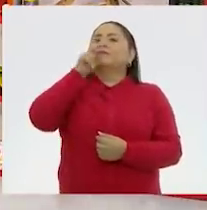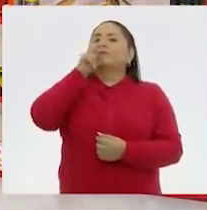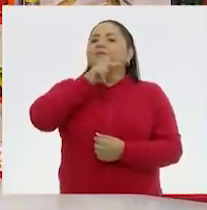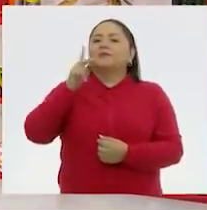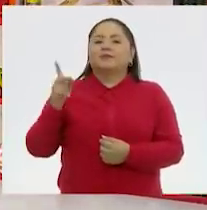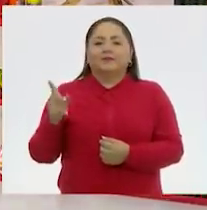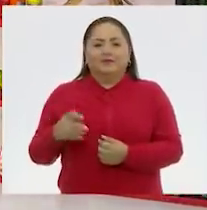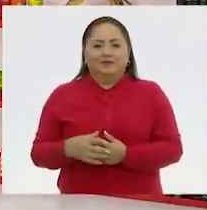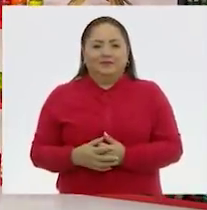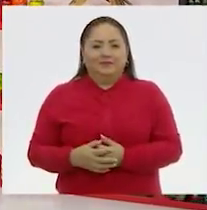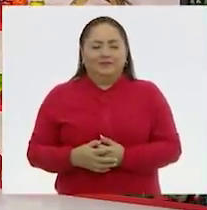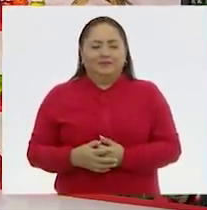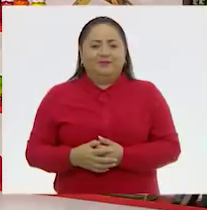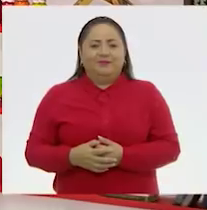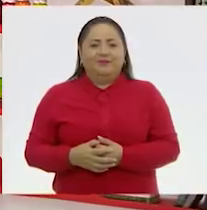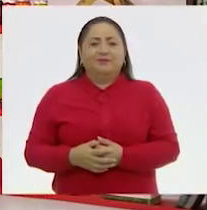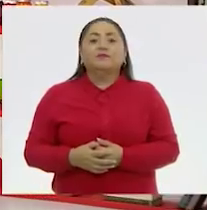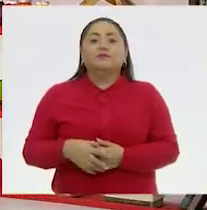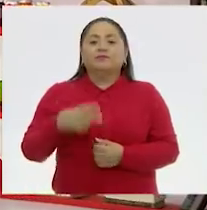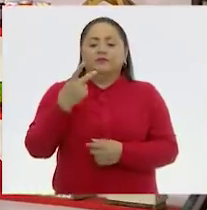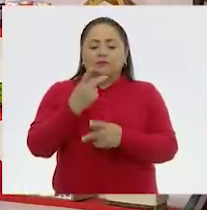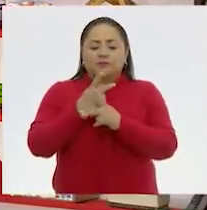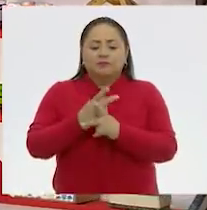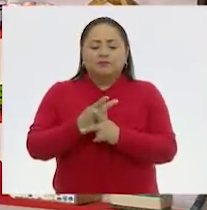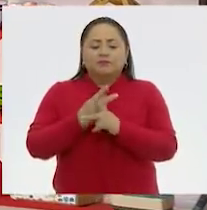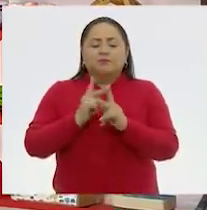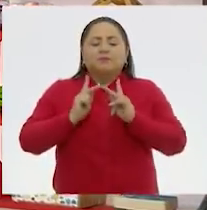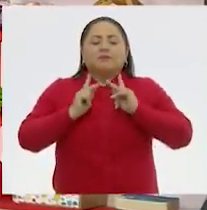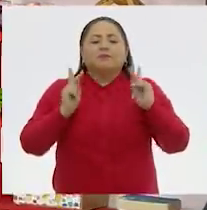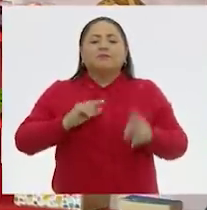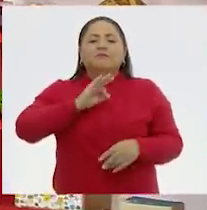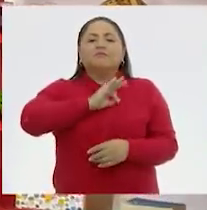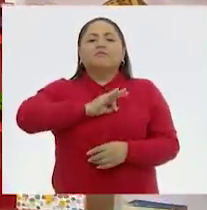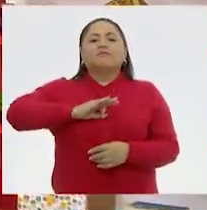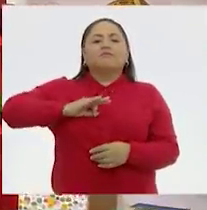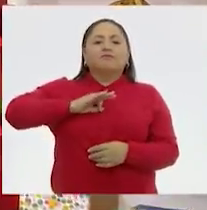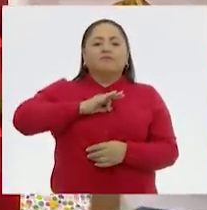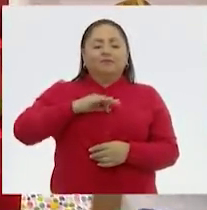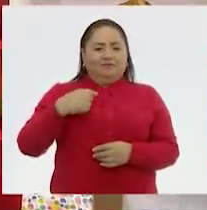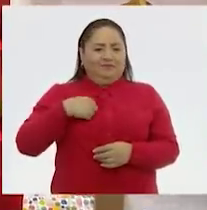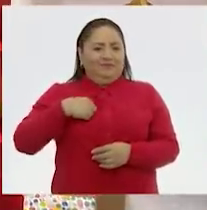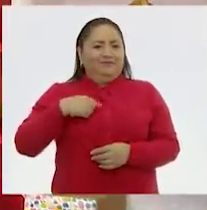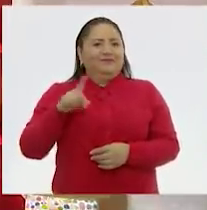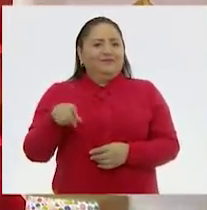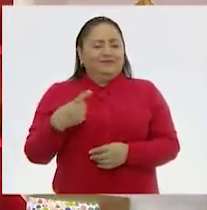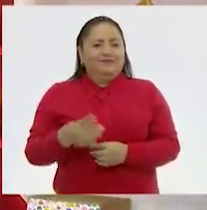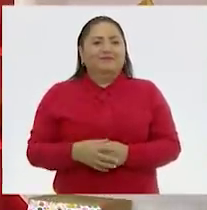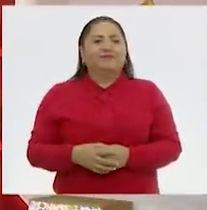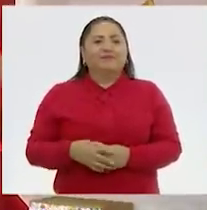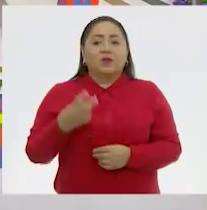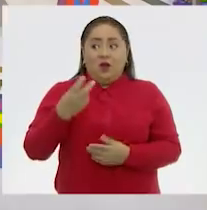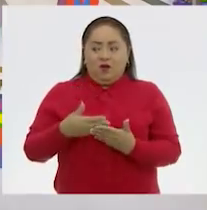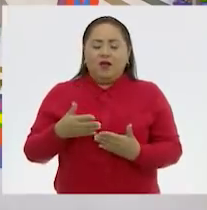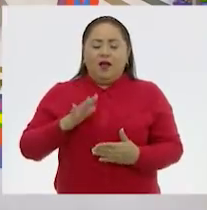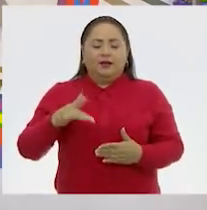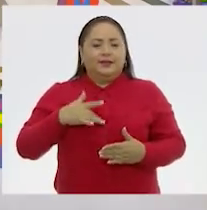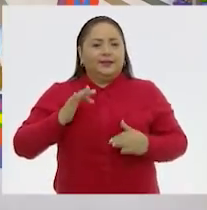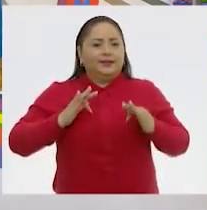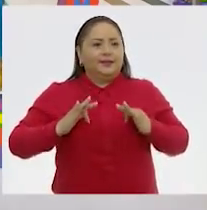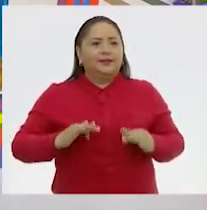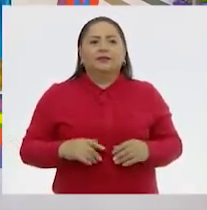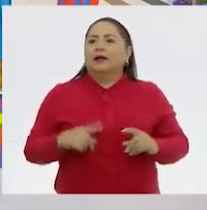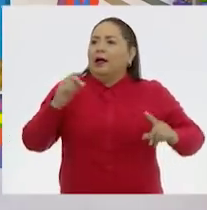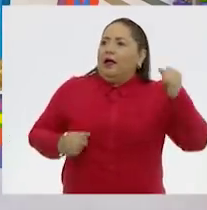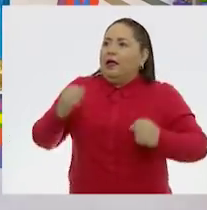respiramos. En paz y en calma feliz voy a ser. Ay, ya estoy más tranquilo.